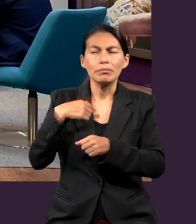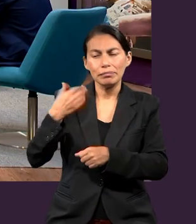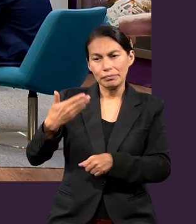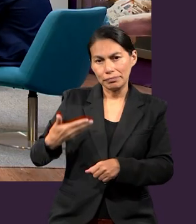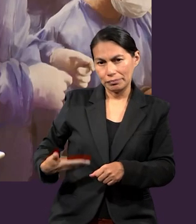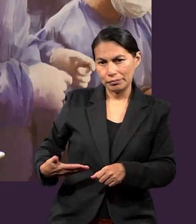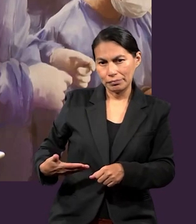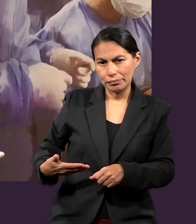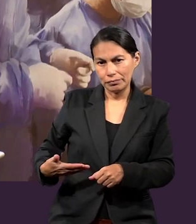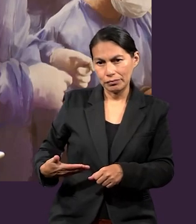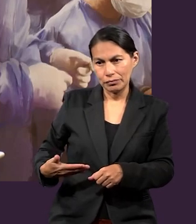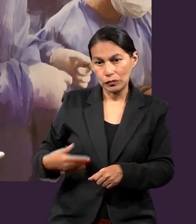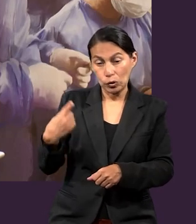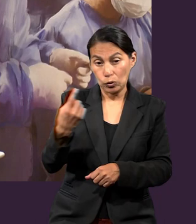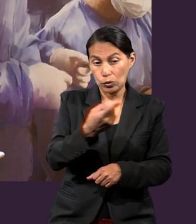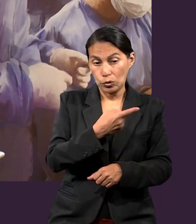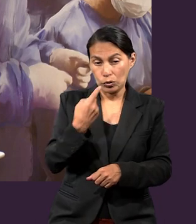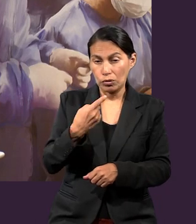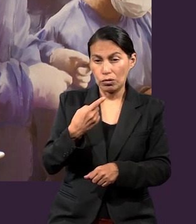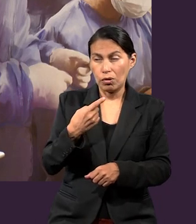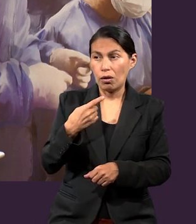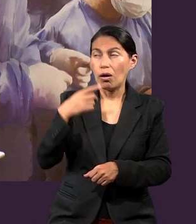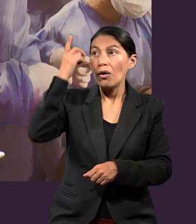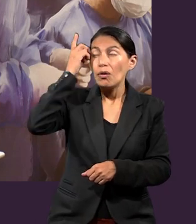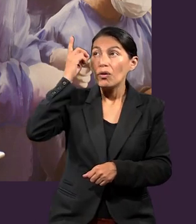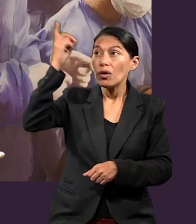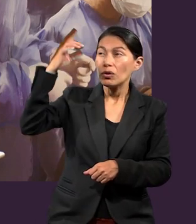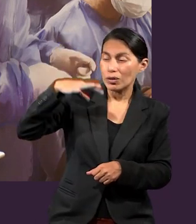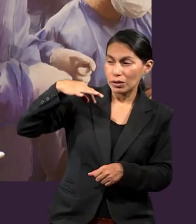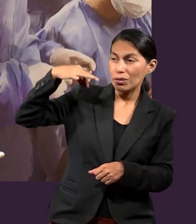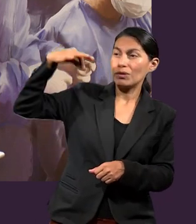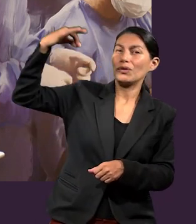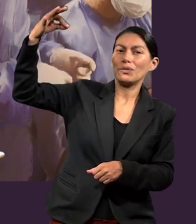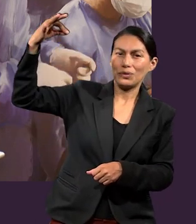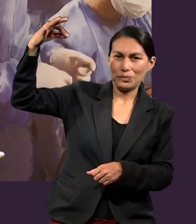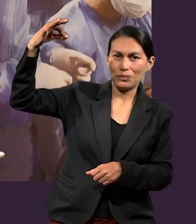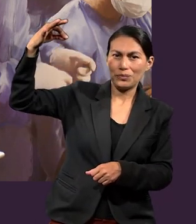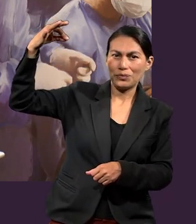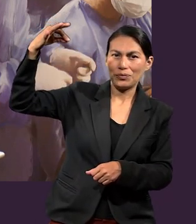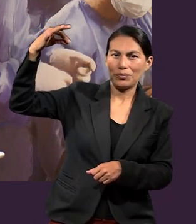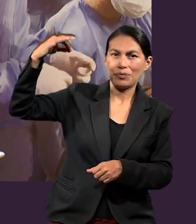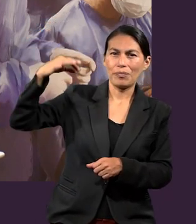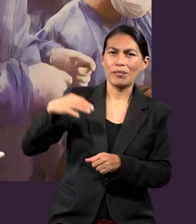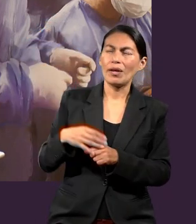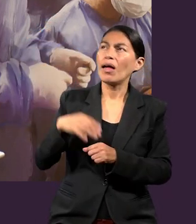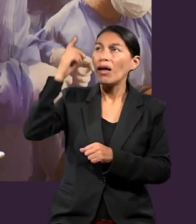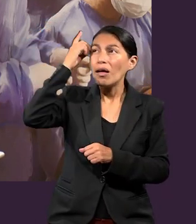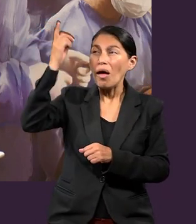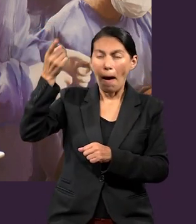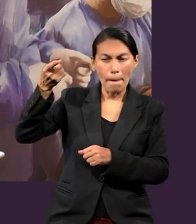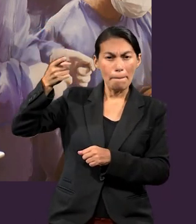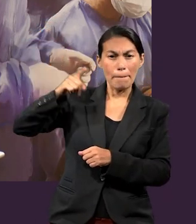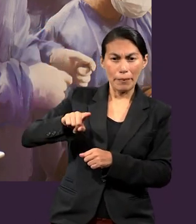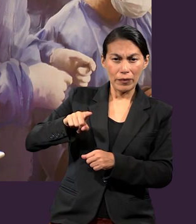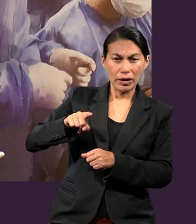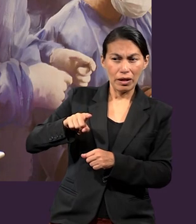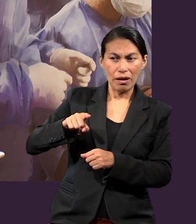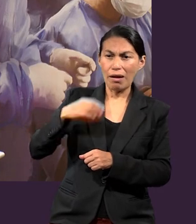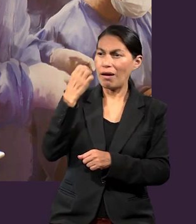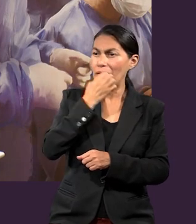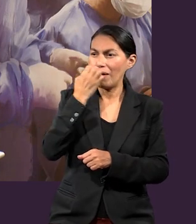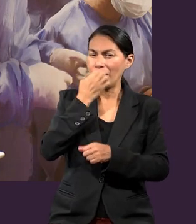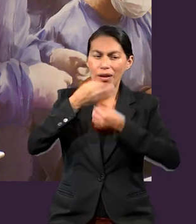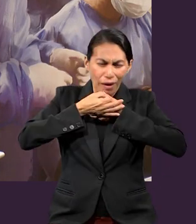Bueno, personalmente yo me quedo con que somos un pueblo escogido. Somos un pueblo que le ha sido dado un mandato de ir a